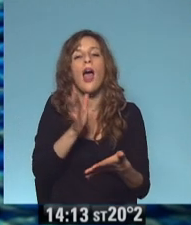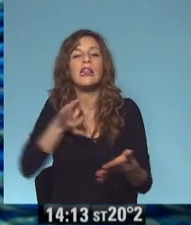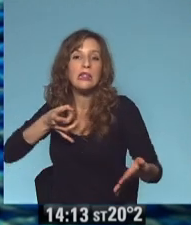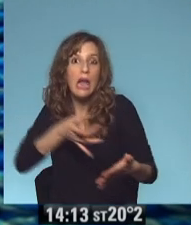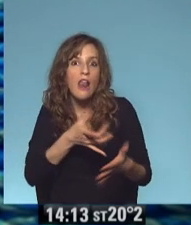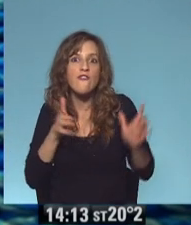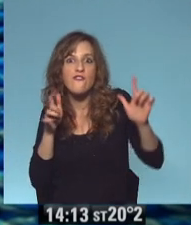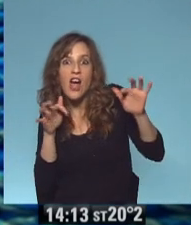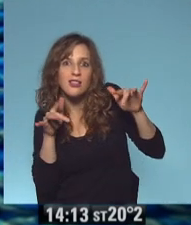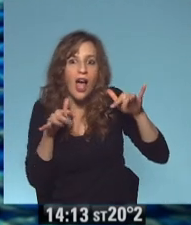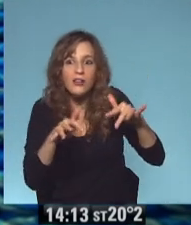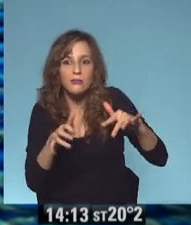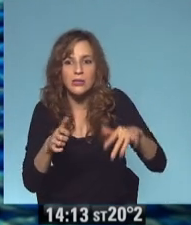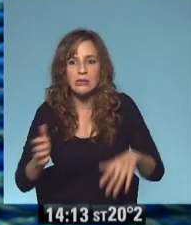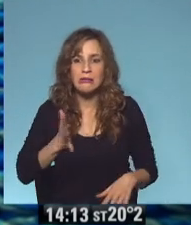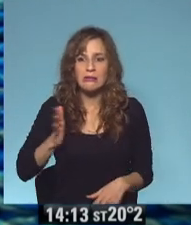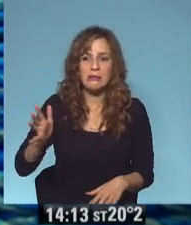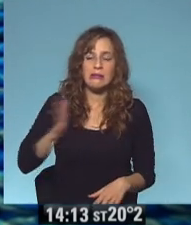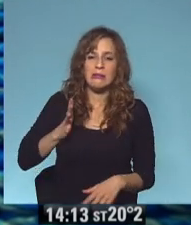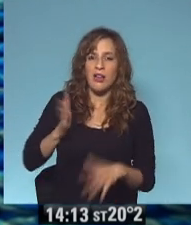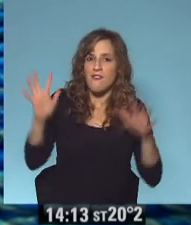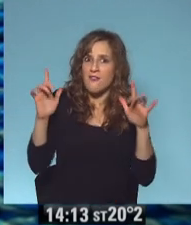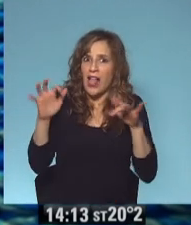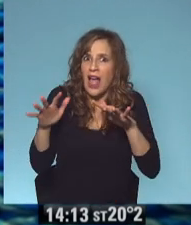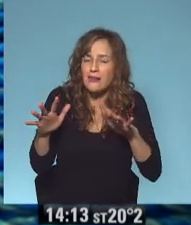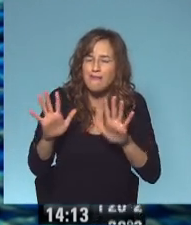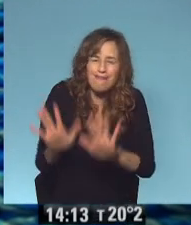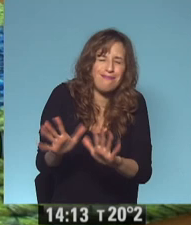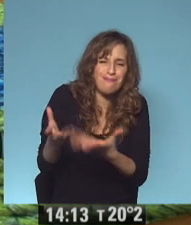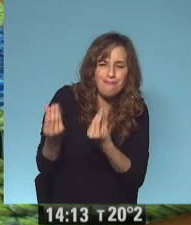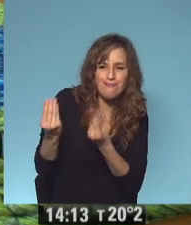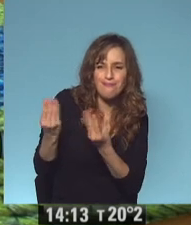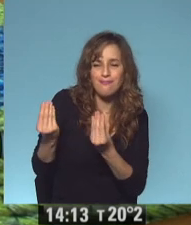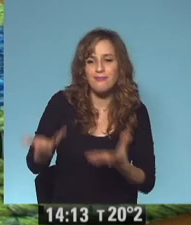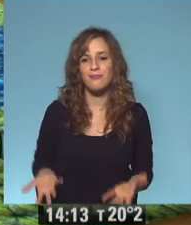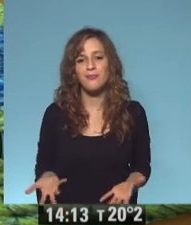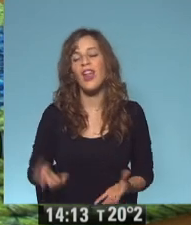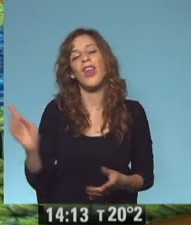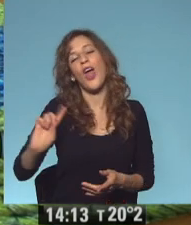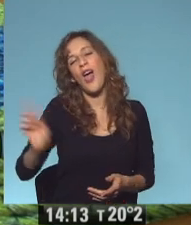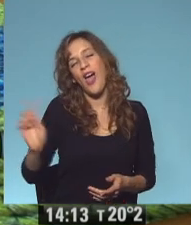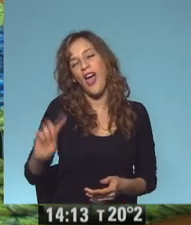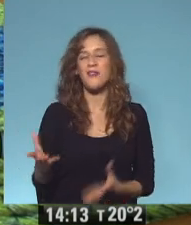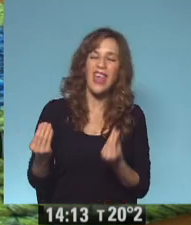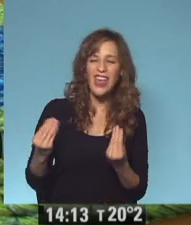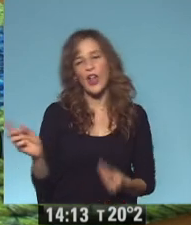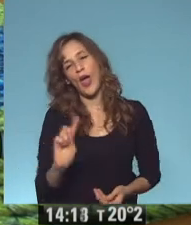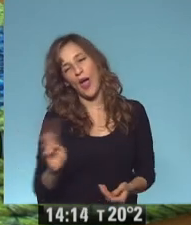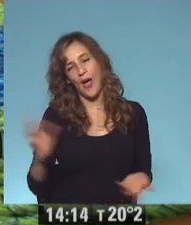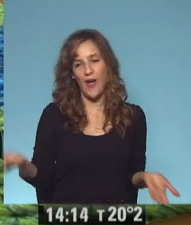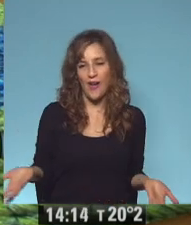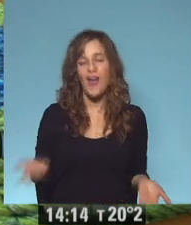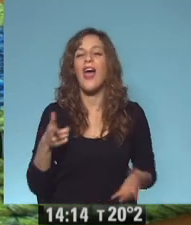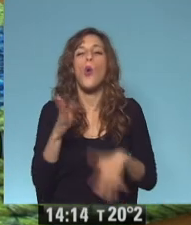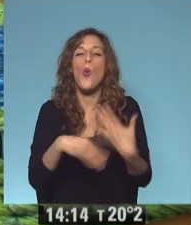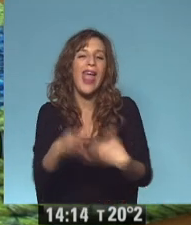¡Fantasma! ¡Ay! ¡Me da miedo! No, no tengas miedo, Alterio. Es solo